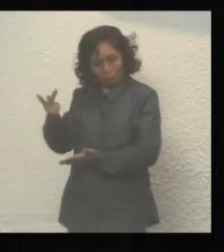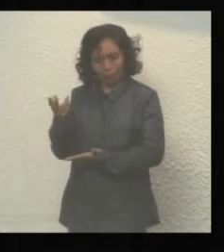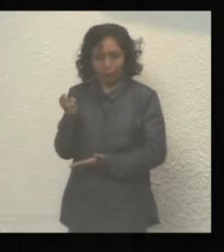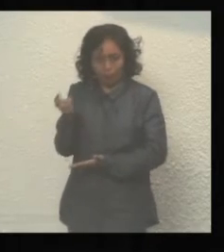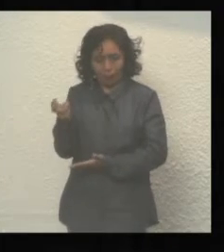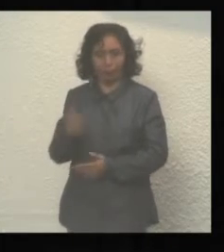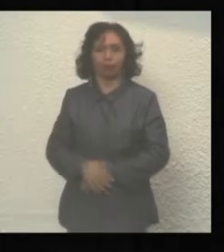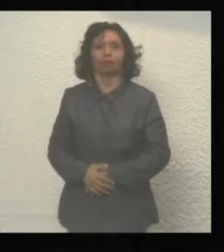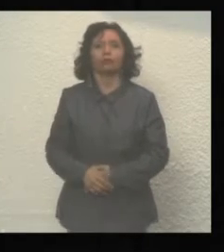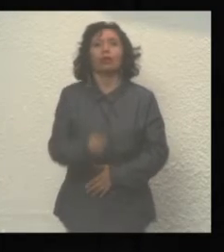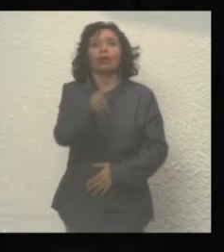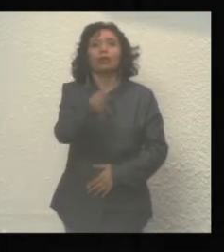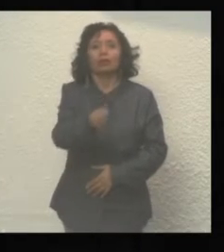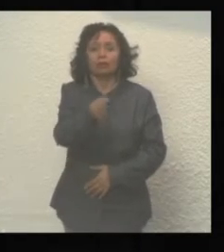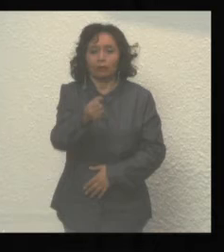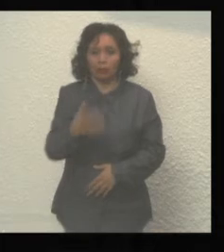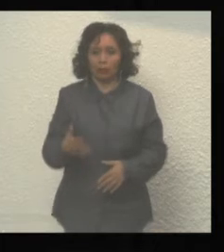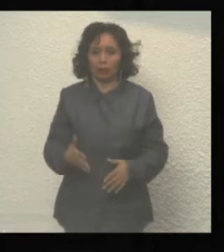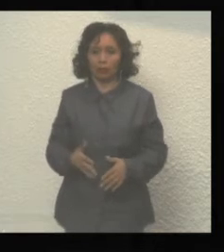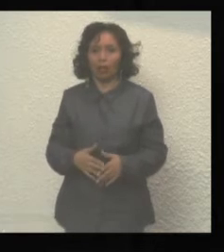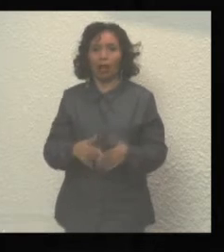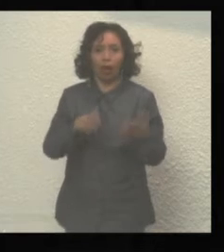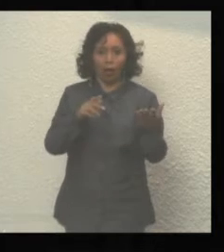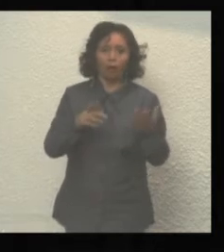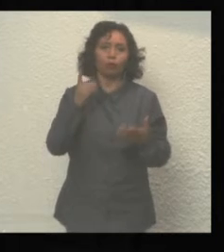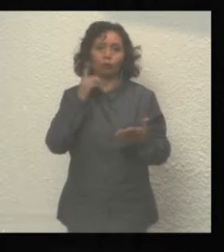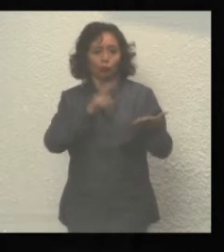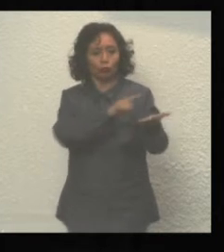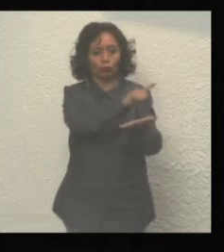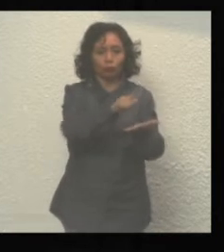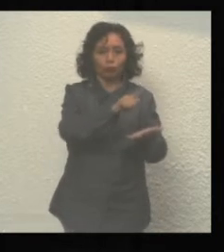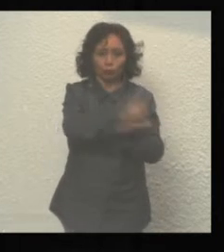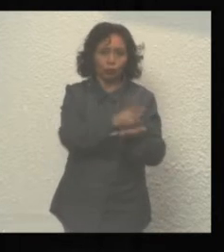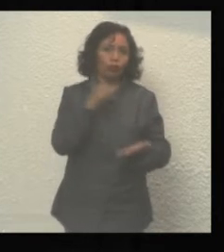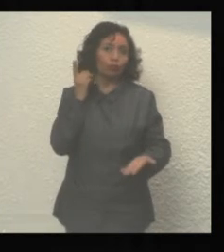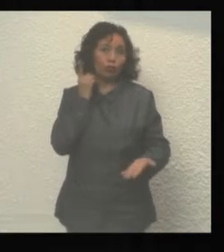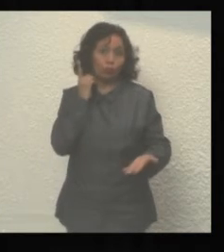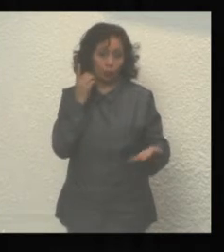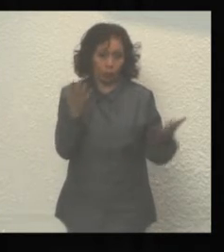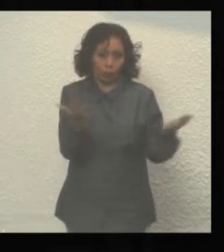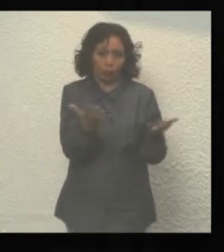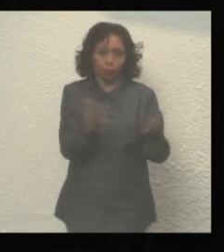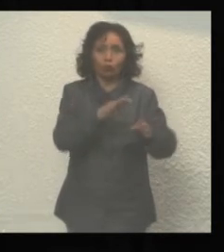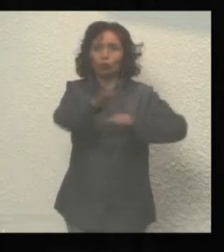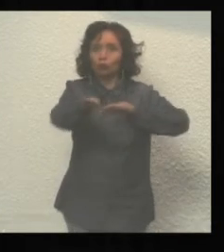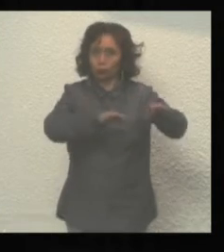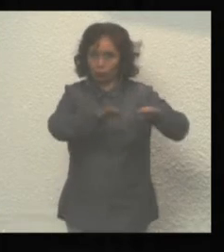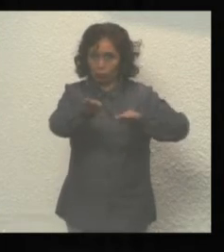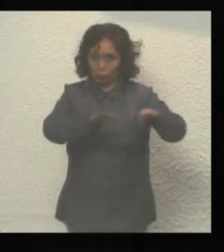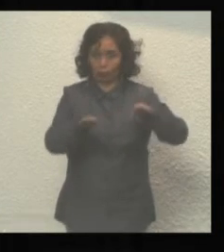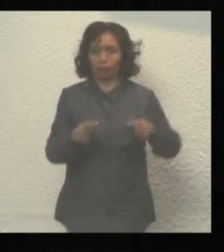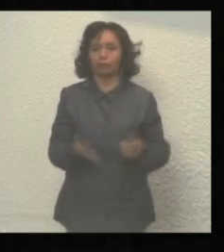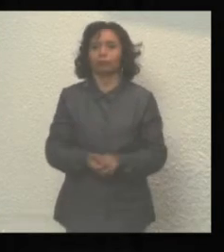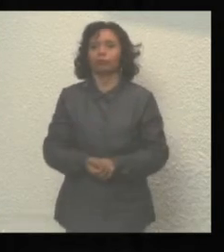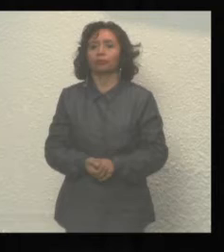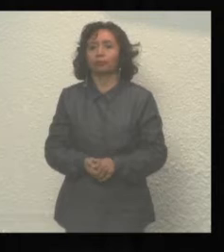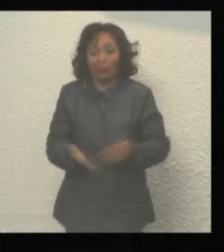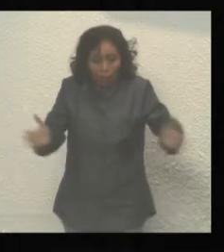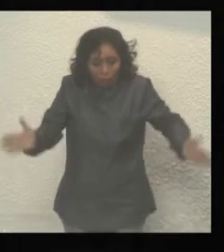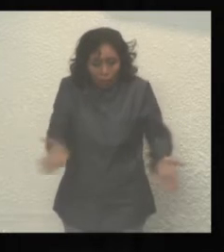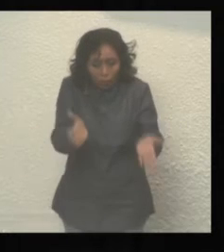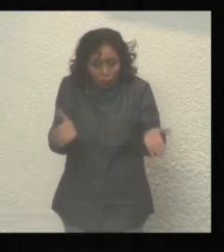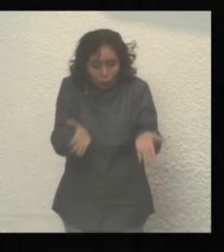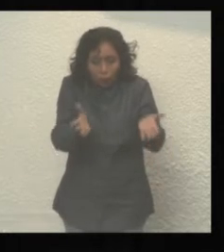Quiero también saludar a las y a los legisladores a quienes expreso mi reconocimiento por el trabajo en conjunto para impulsar